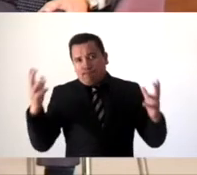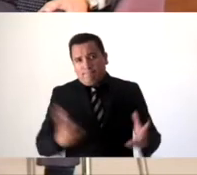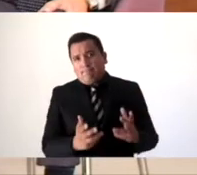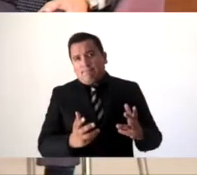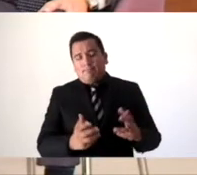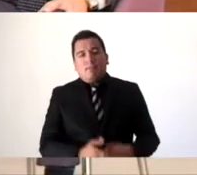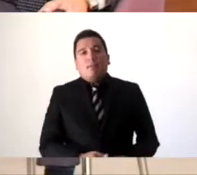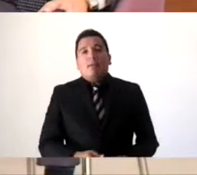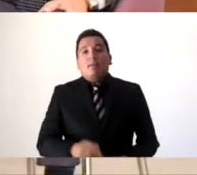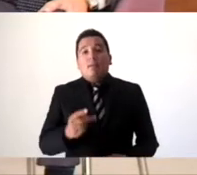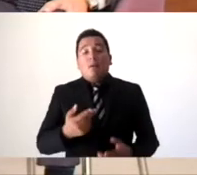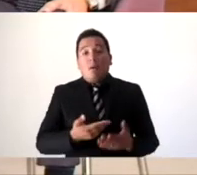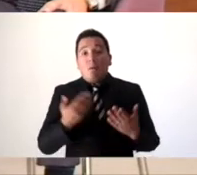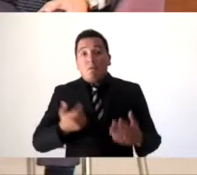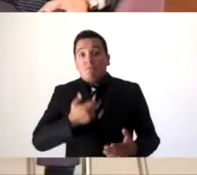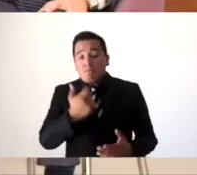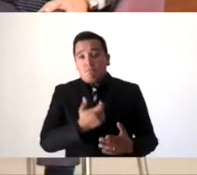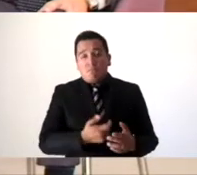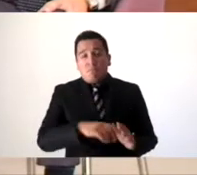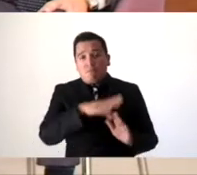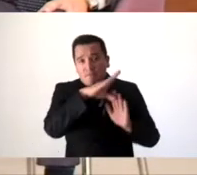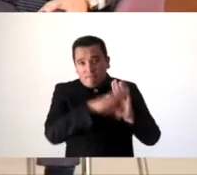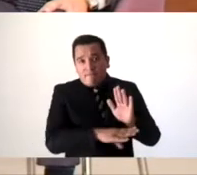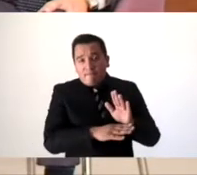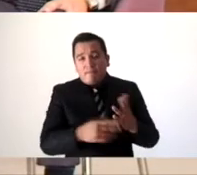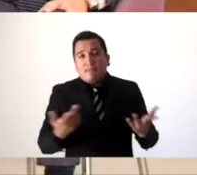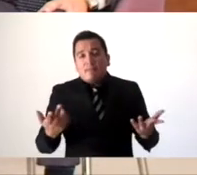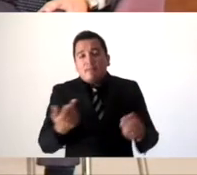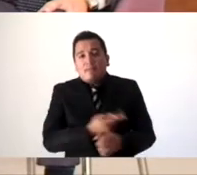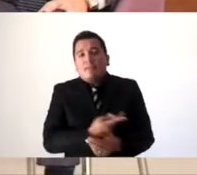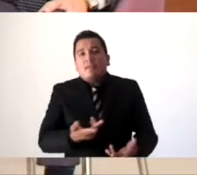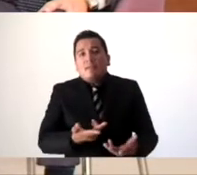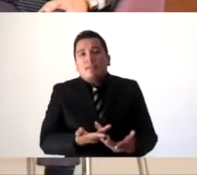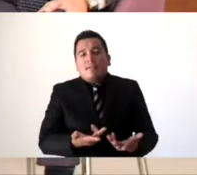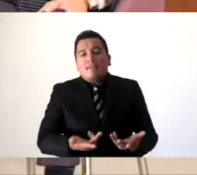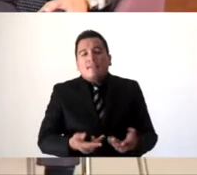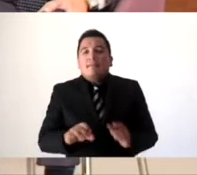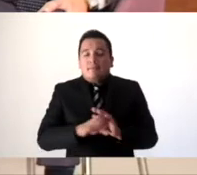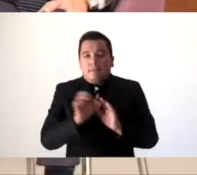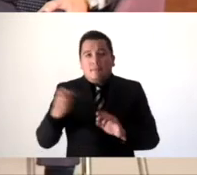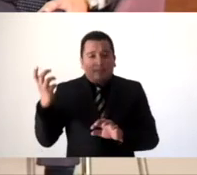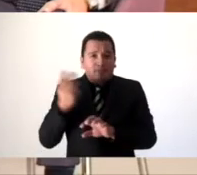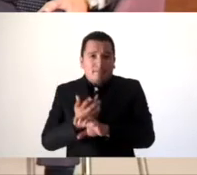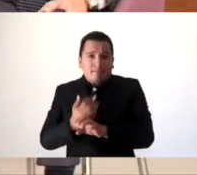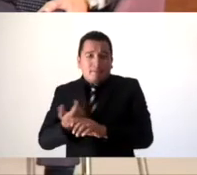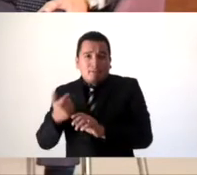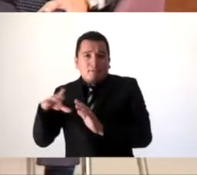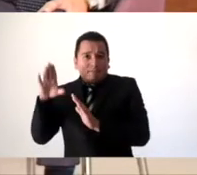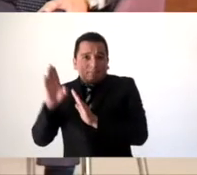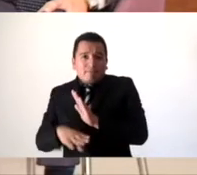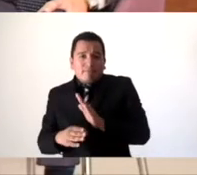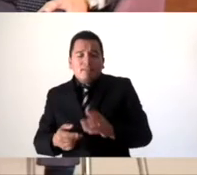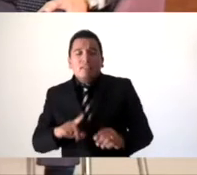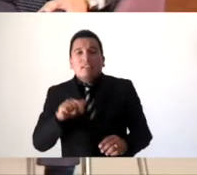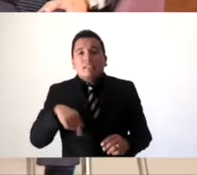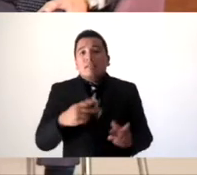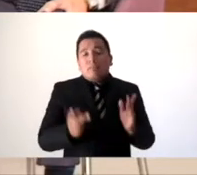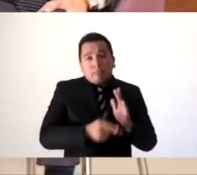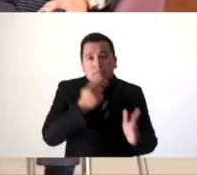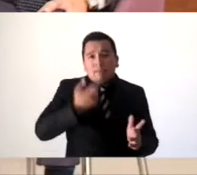esta idea de ir recortando y de no darles los recursos, realmente ahorita están sumidos en una crisis y entonces